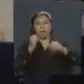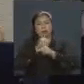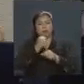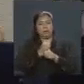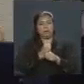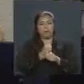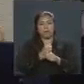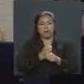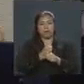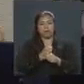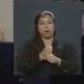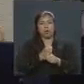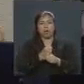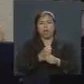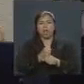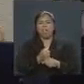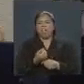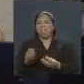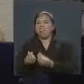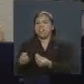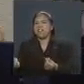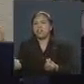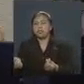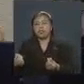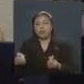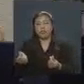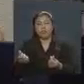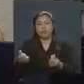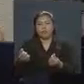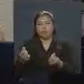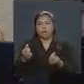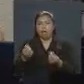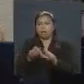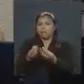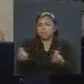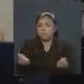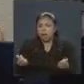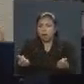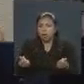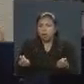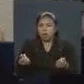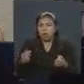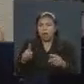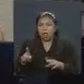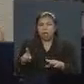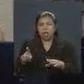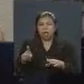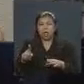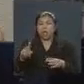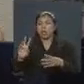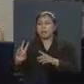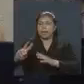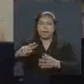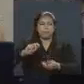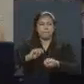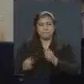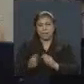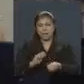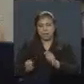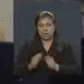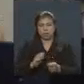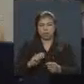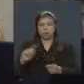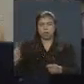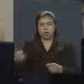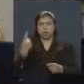tanto, el tesoro arqueológico que representa este patrimonio invalorable se encuentra en serio peligro. En una